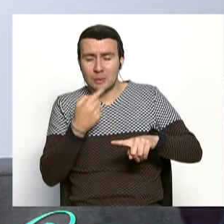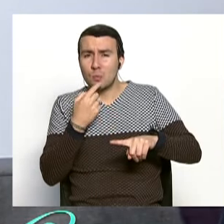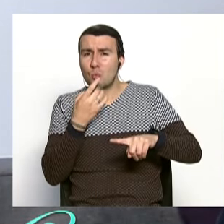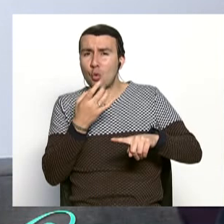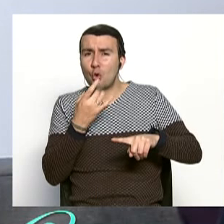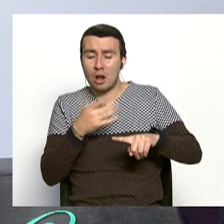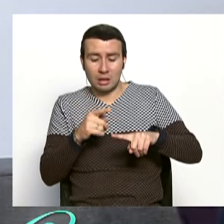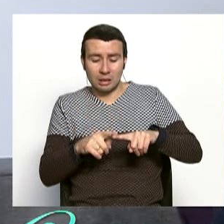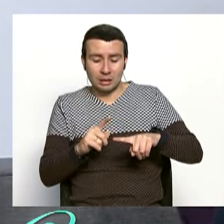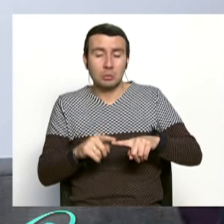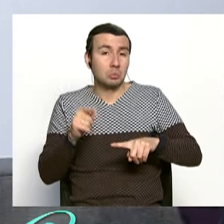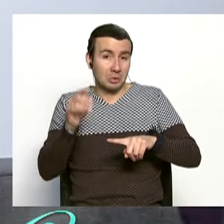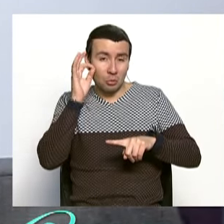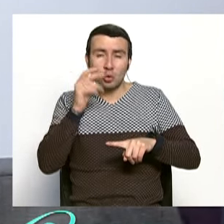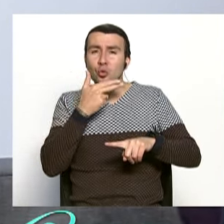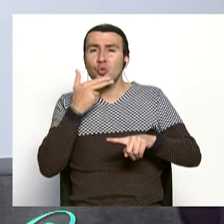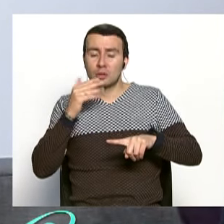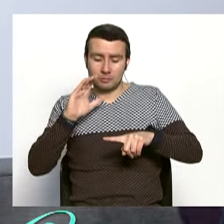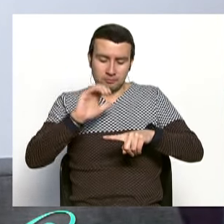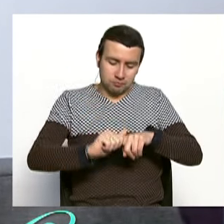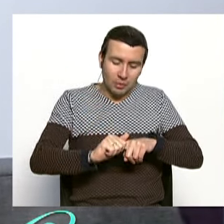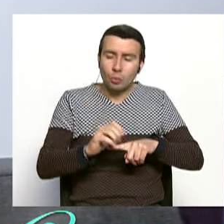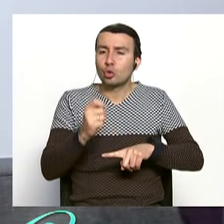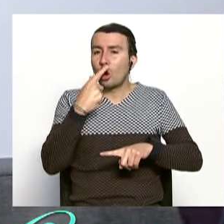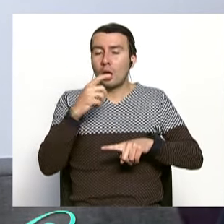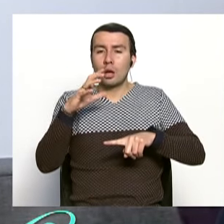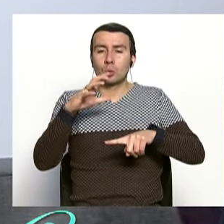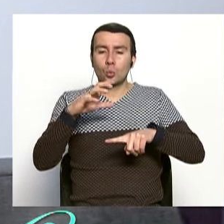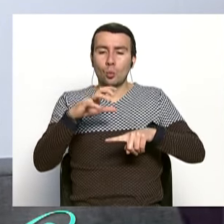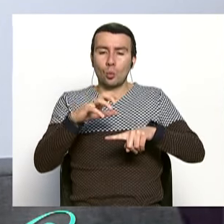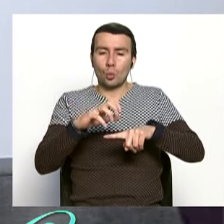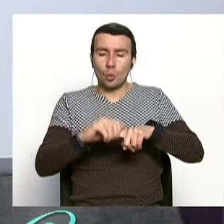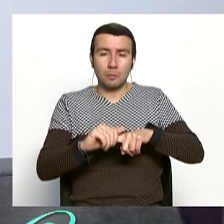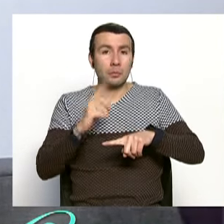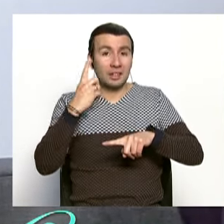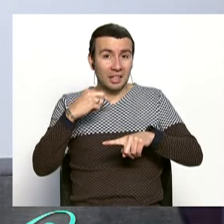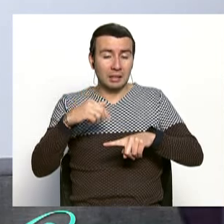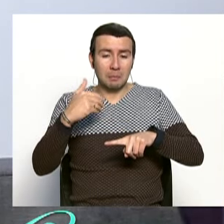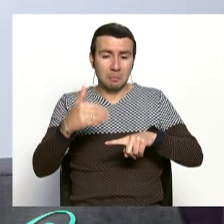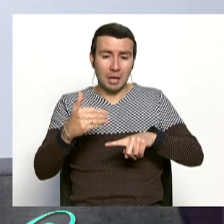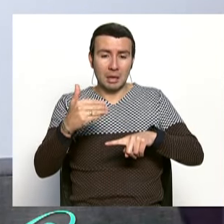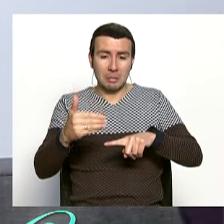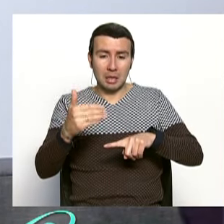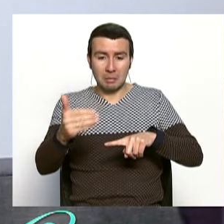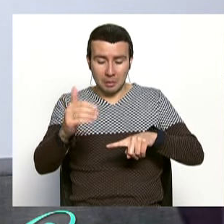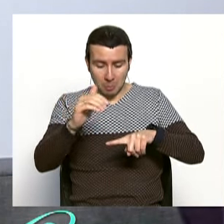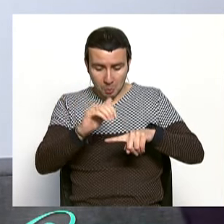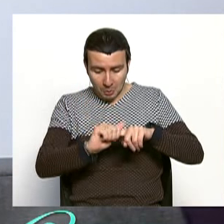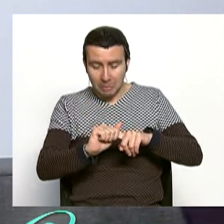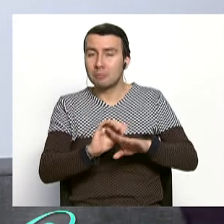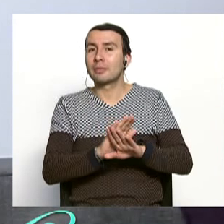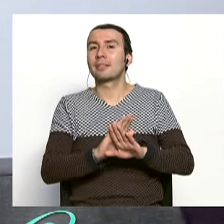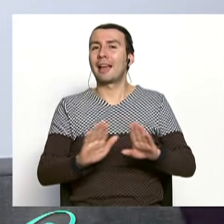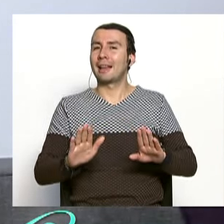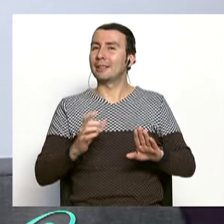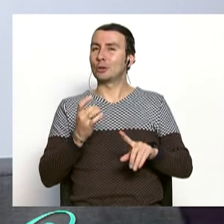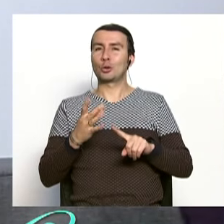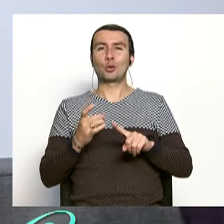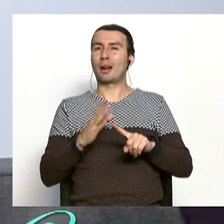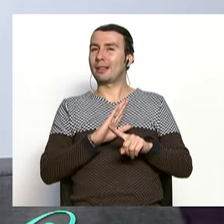algunas medidas se va a poner hielo va a tomar un antiinflamatorio y en unos días cuando los signos pasan el dolor va a pasar